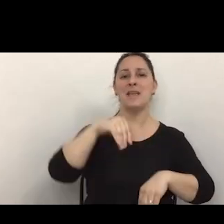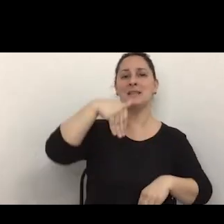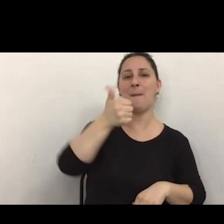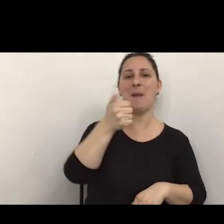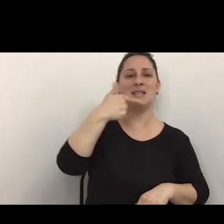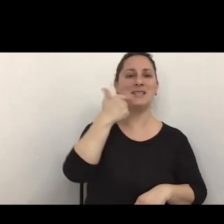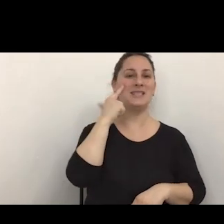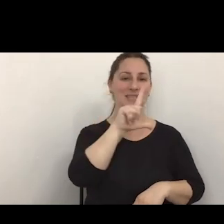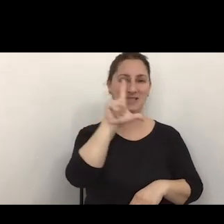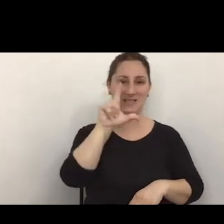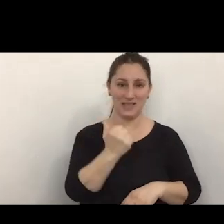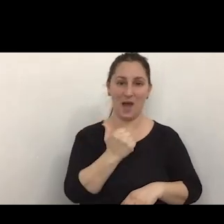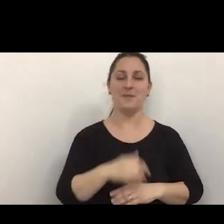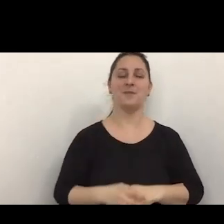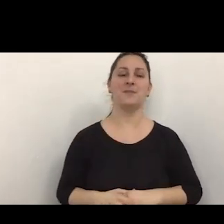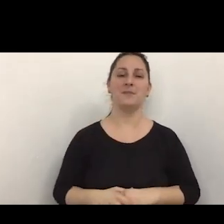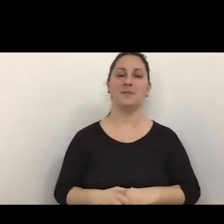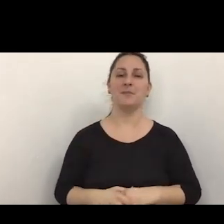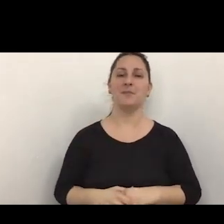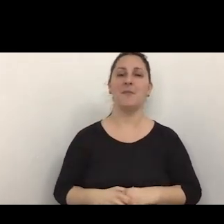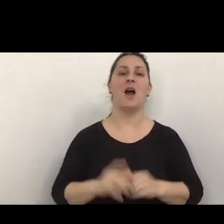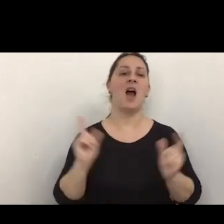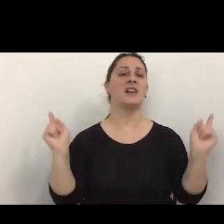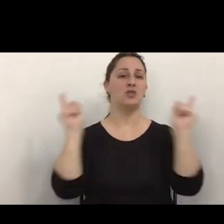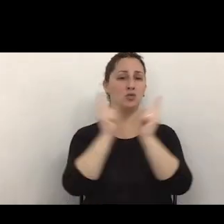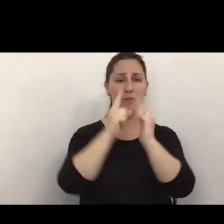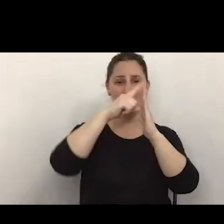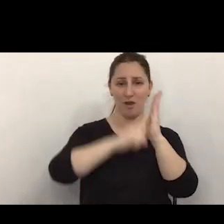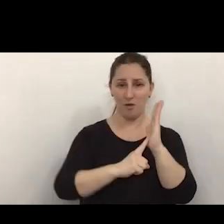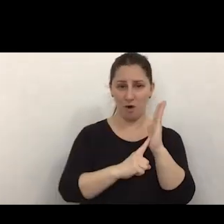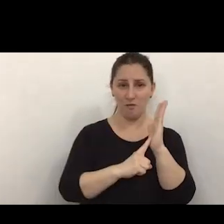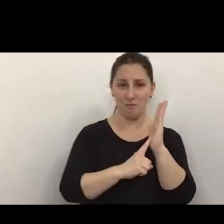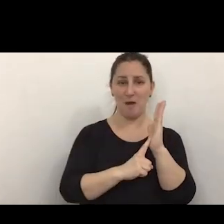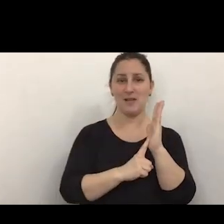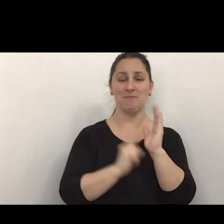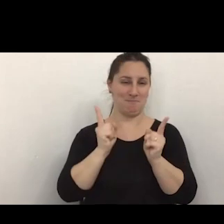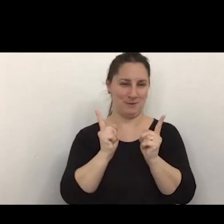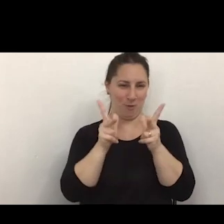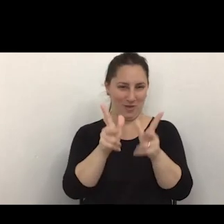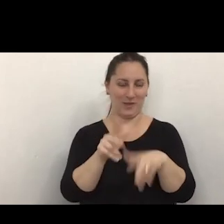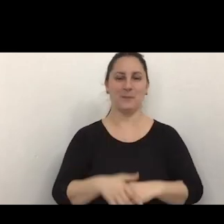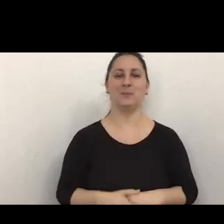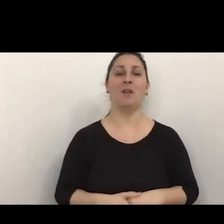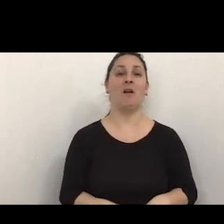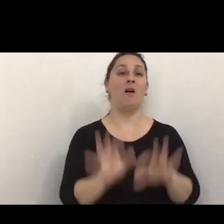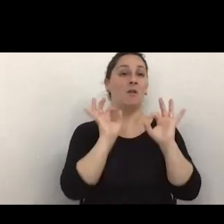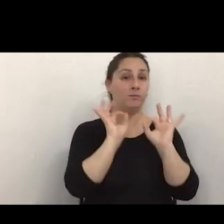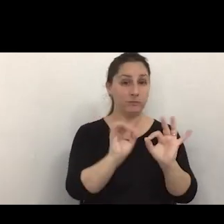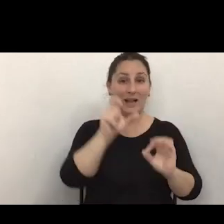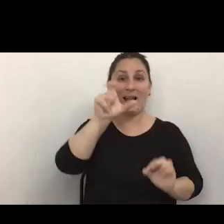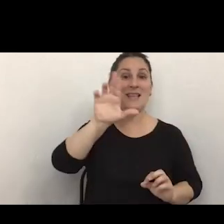Mancilla, dando el resumen normativo, como lo recién mencioné, y después daremos